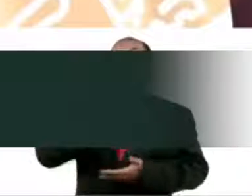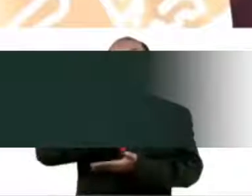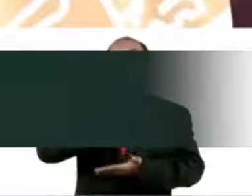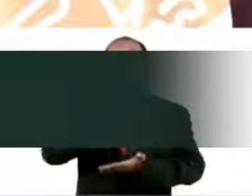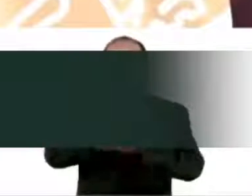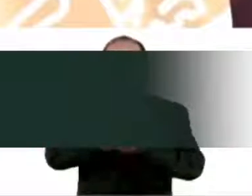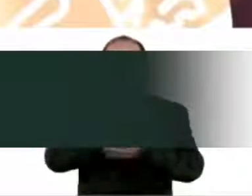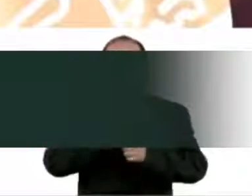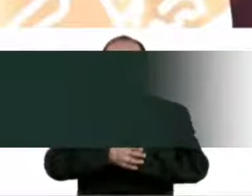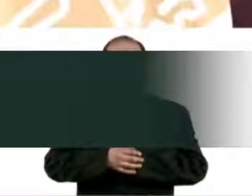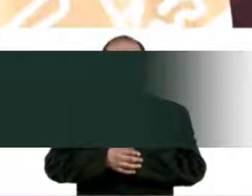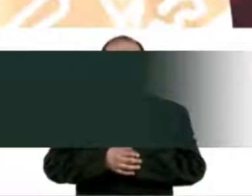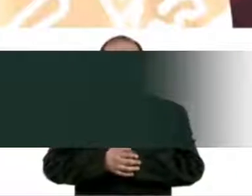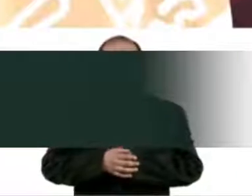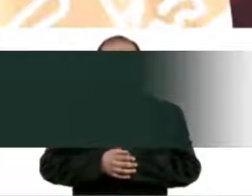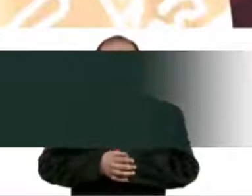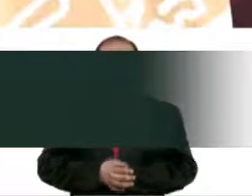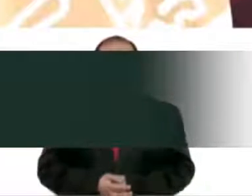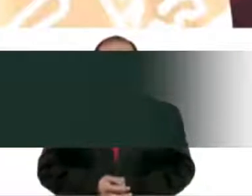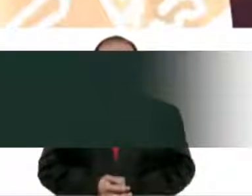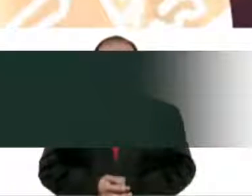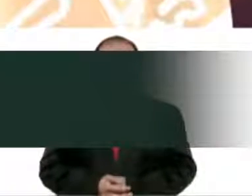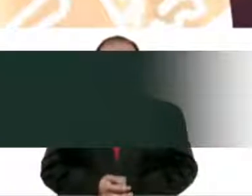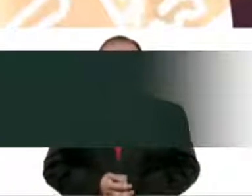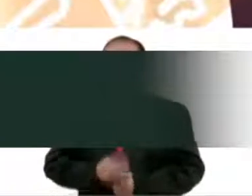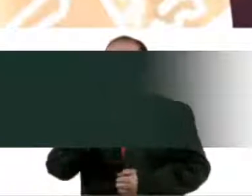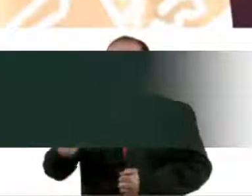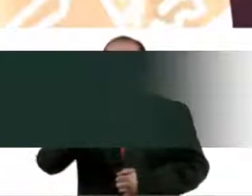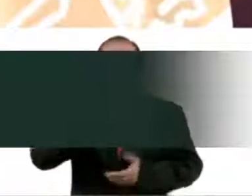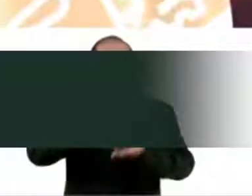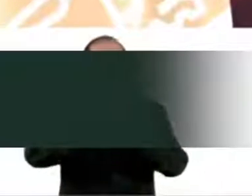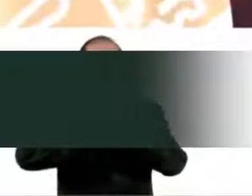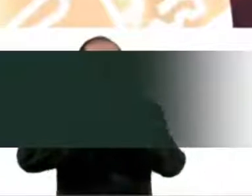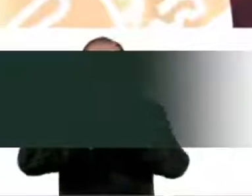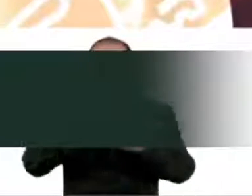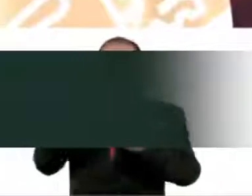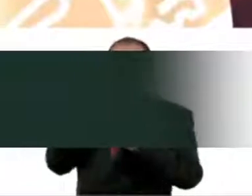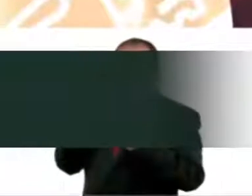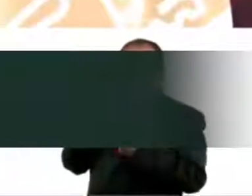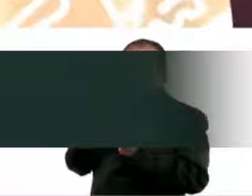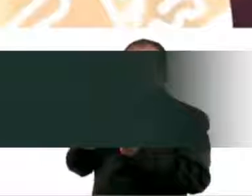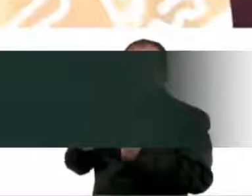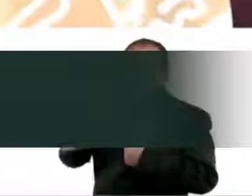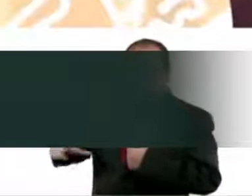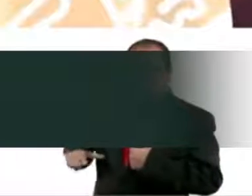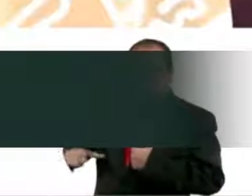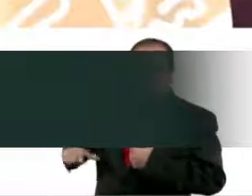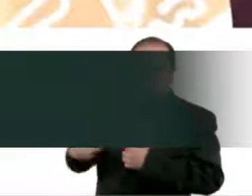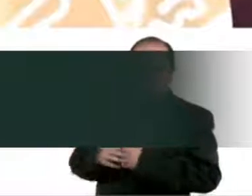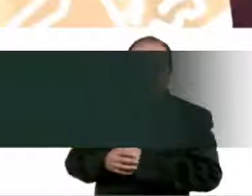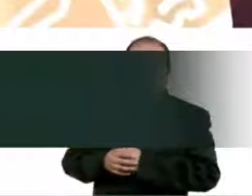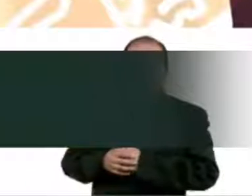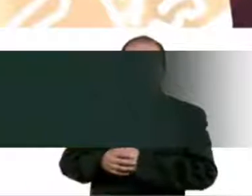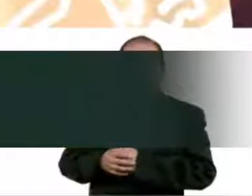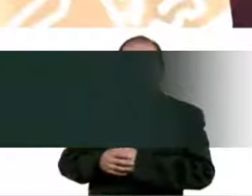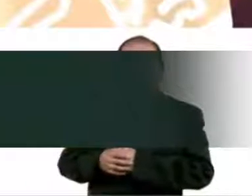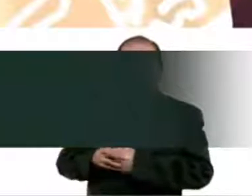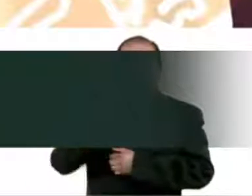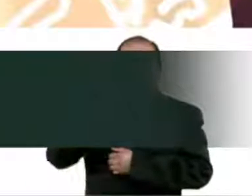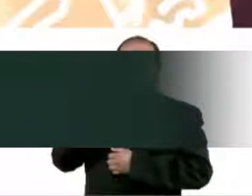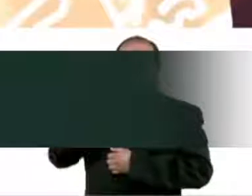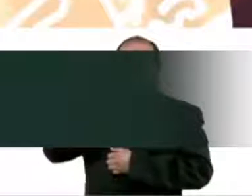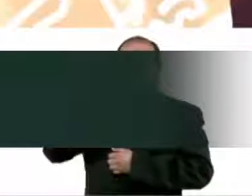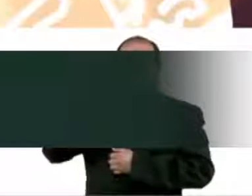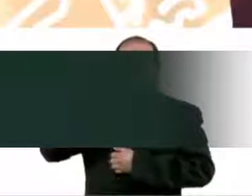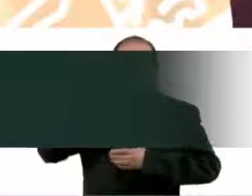normatividad, supresión de los vidrios polarizados, mantenimiento de luces, puertas y pasamanos, entre otras medidas a favor de los usuarios.